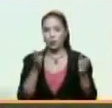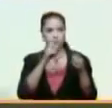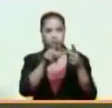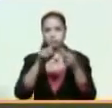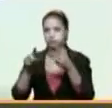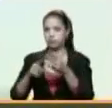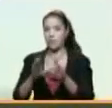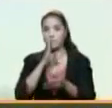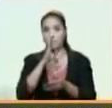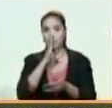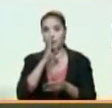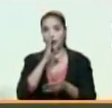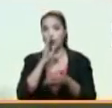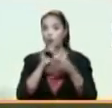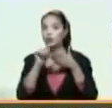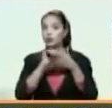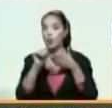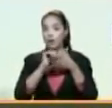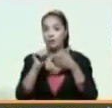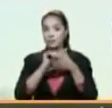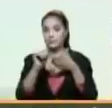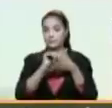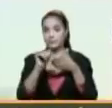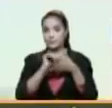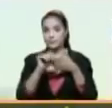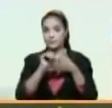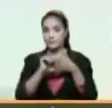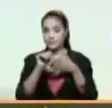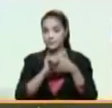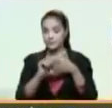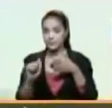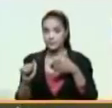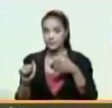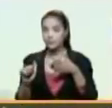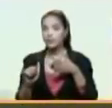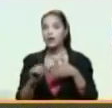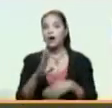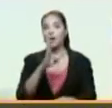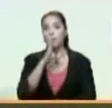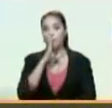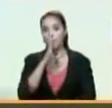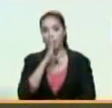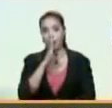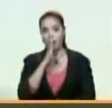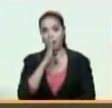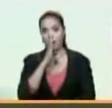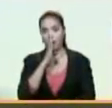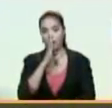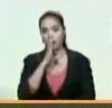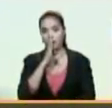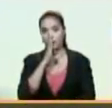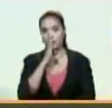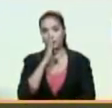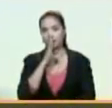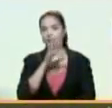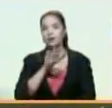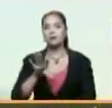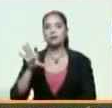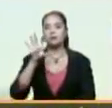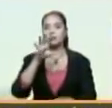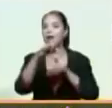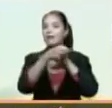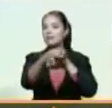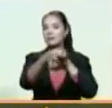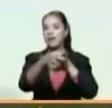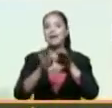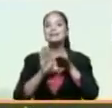cuentas, en dólares, en bancos de las Bahamas. Aquí